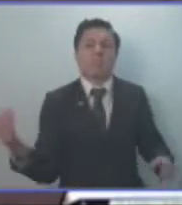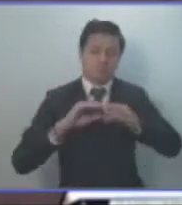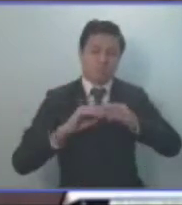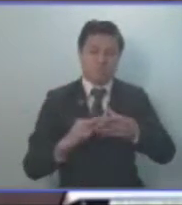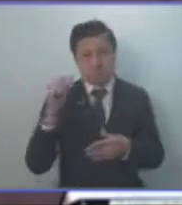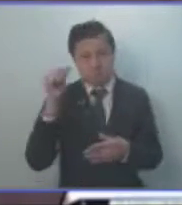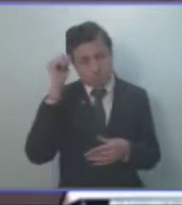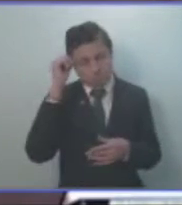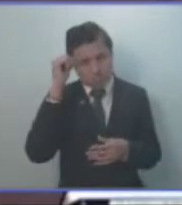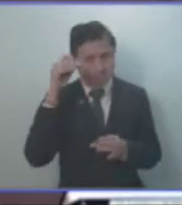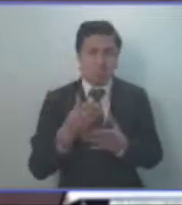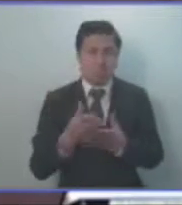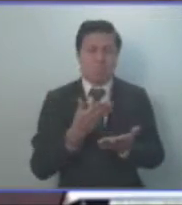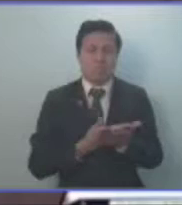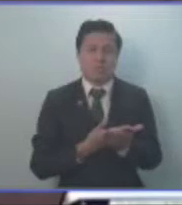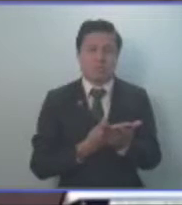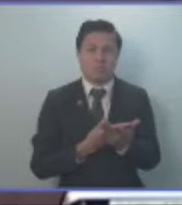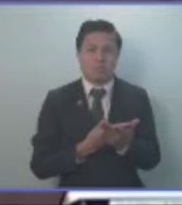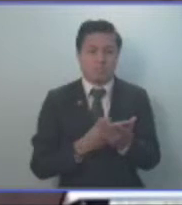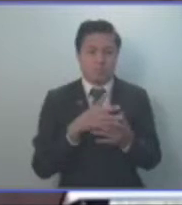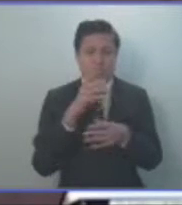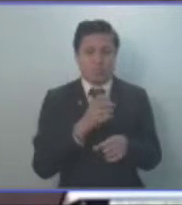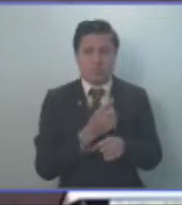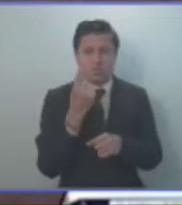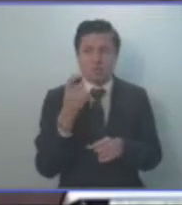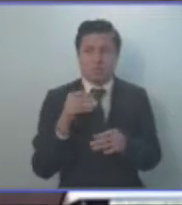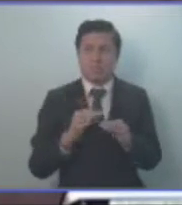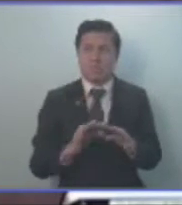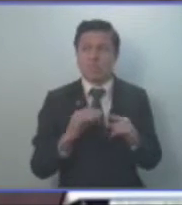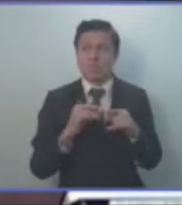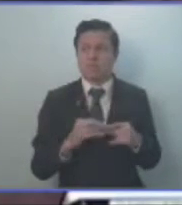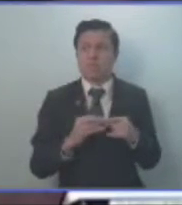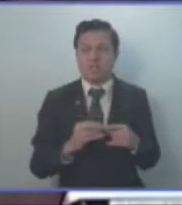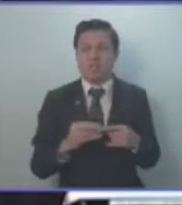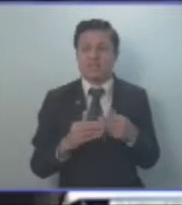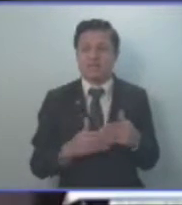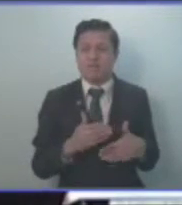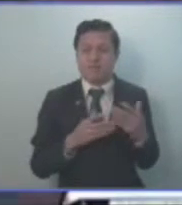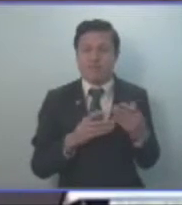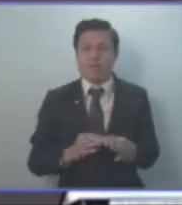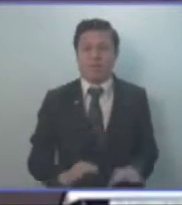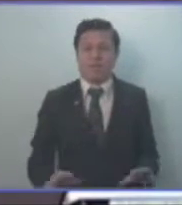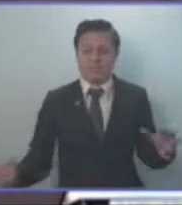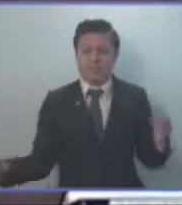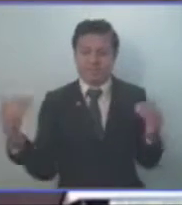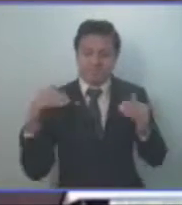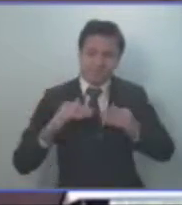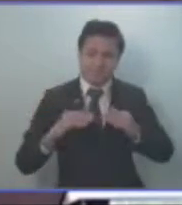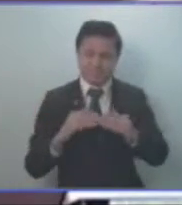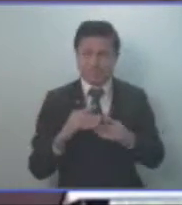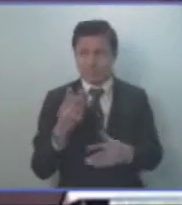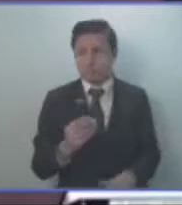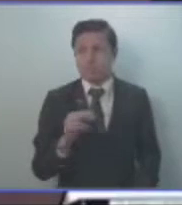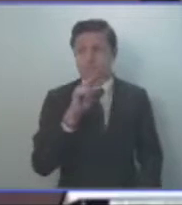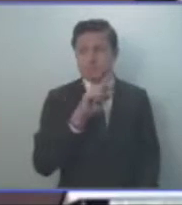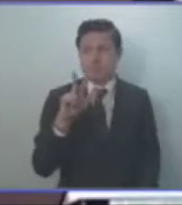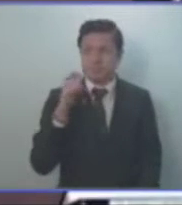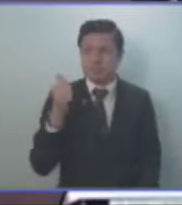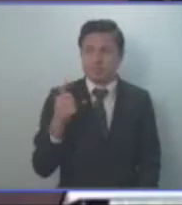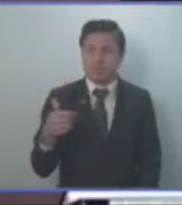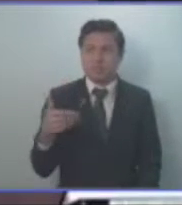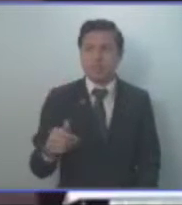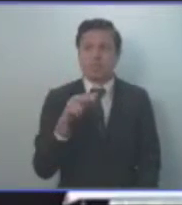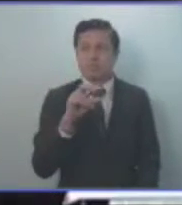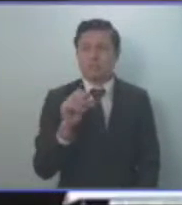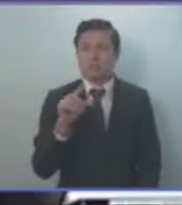lo solicitado y consciente de la caducidad del decreto legislativo número 758 de fecha 23 de agosto del